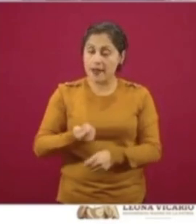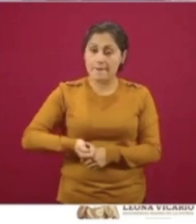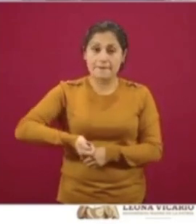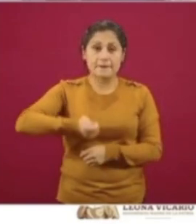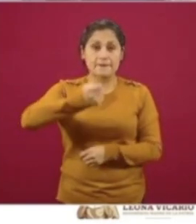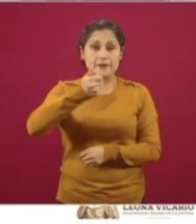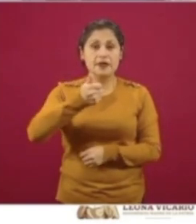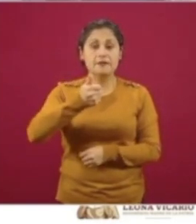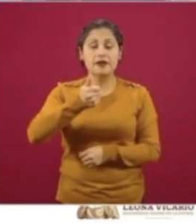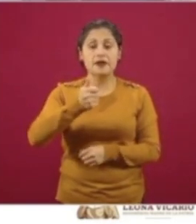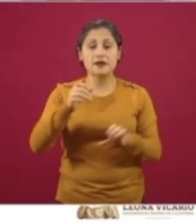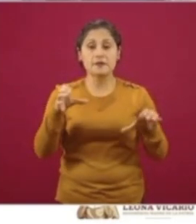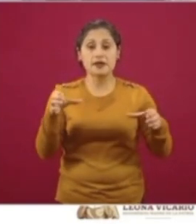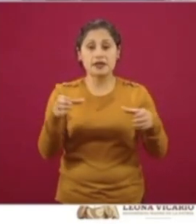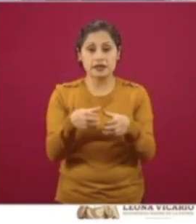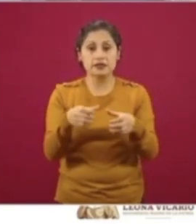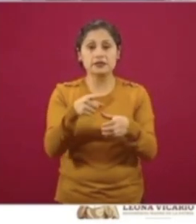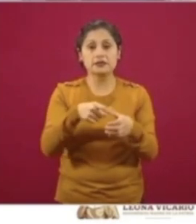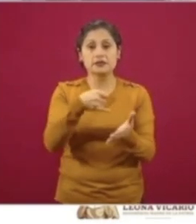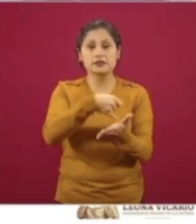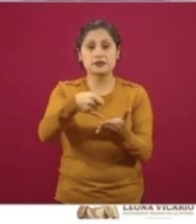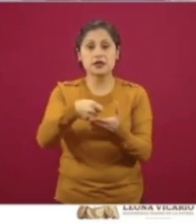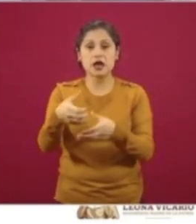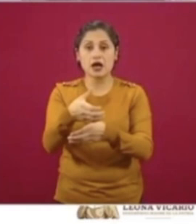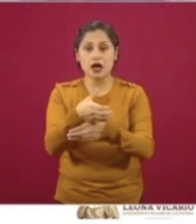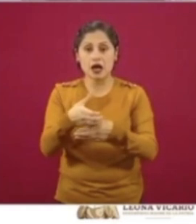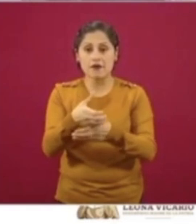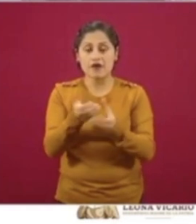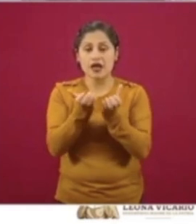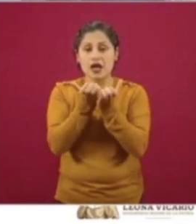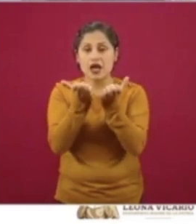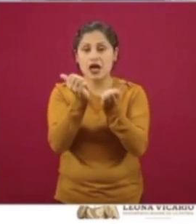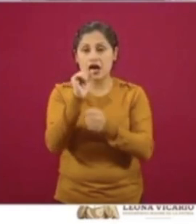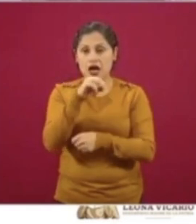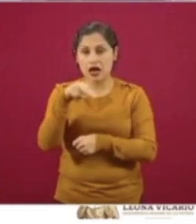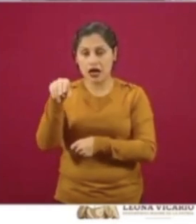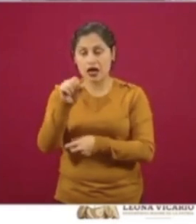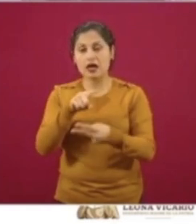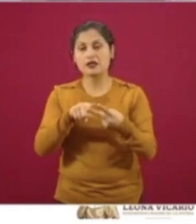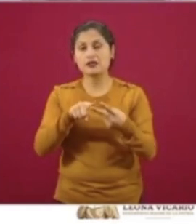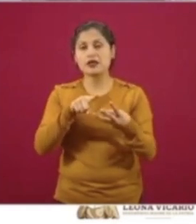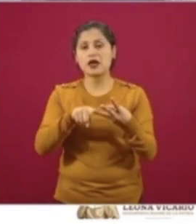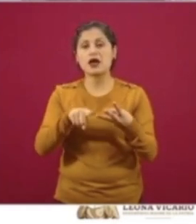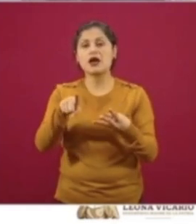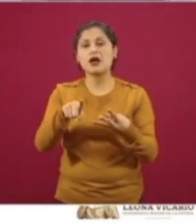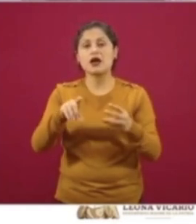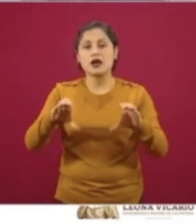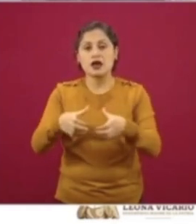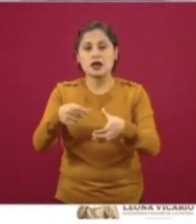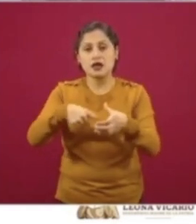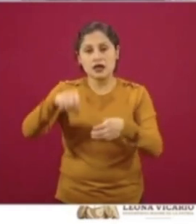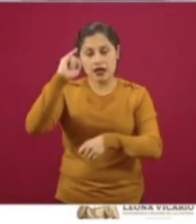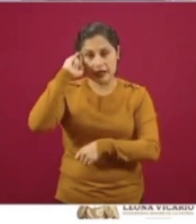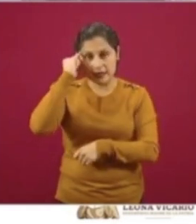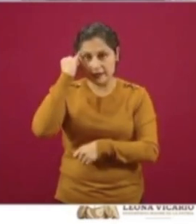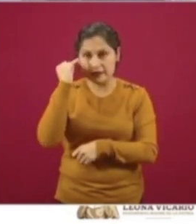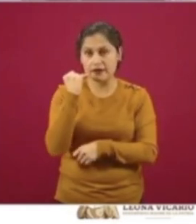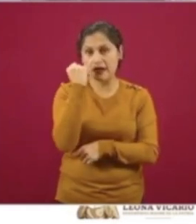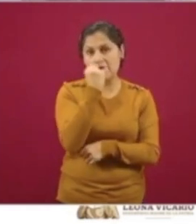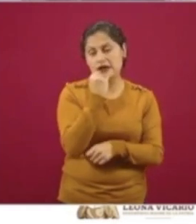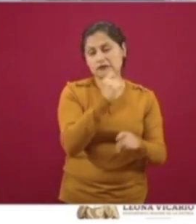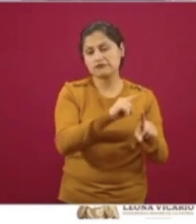a pequeños productores de café y de caña de azúcar y productores en localidades indígenas de hablantes de más de